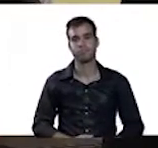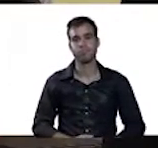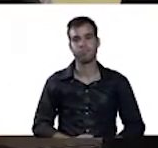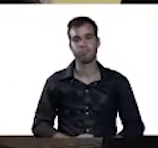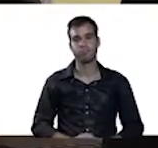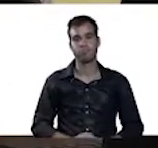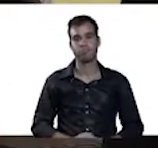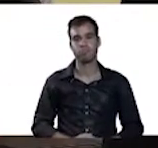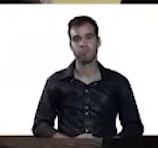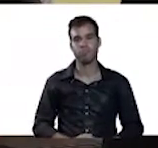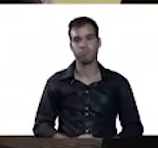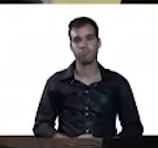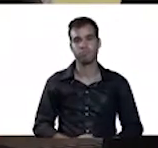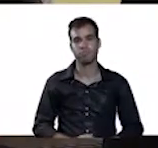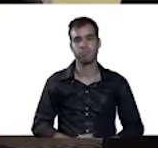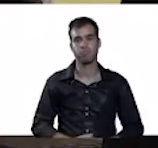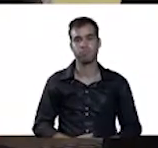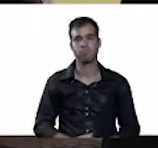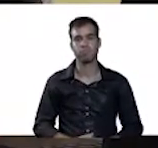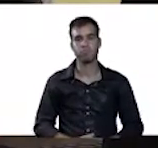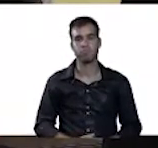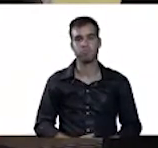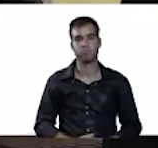www.repasador.cubaeduca.cu o por